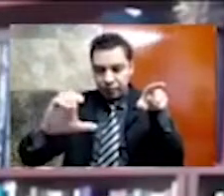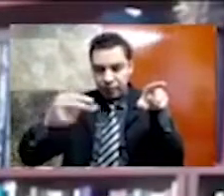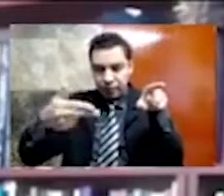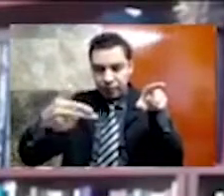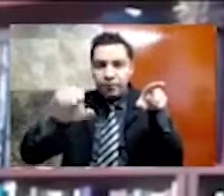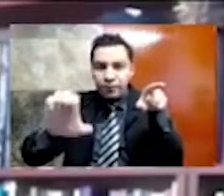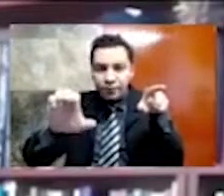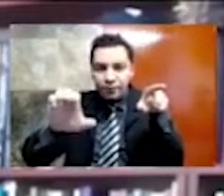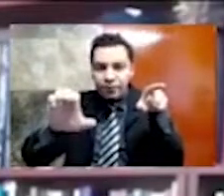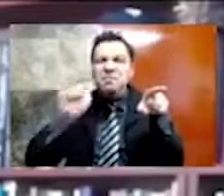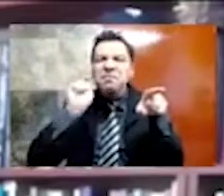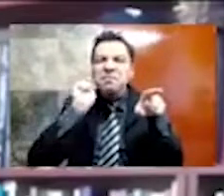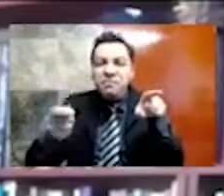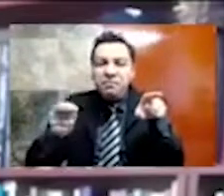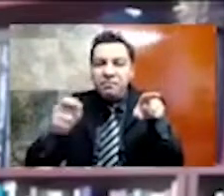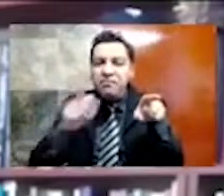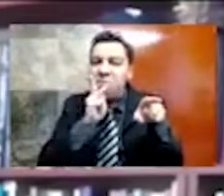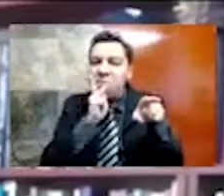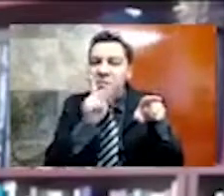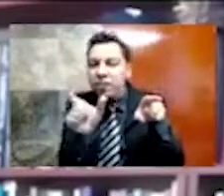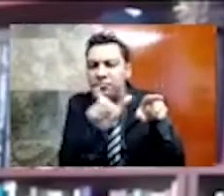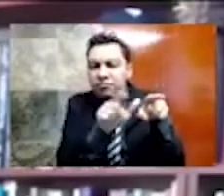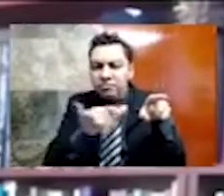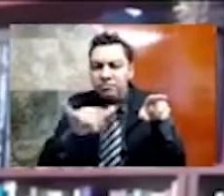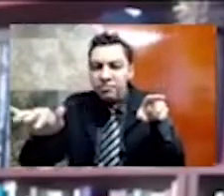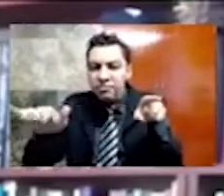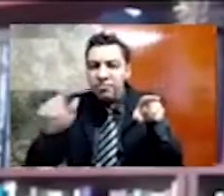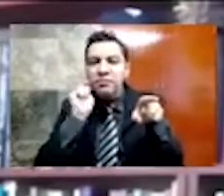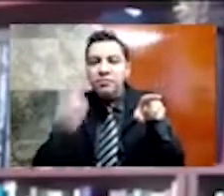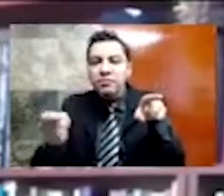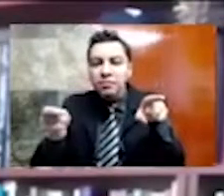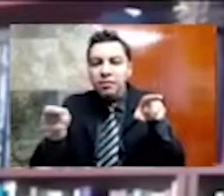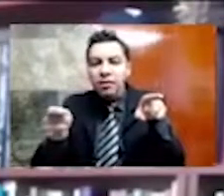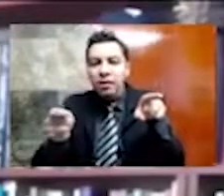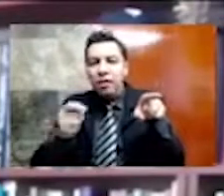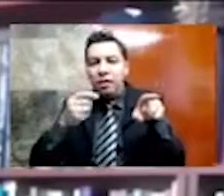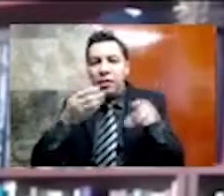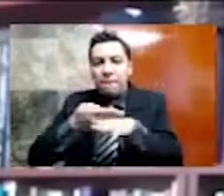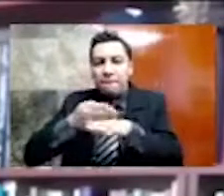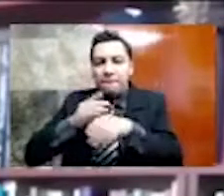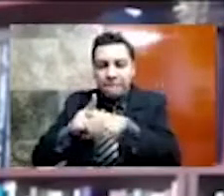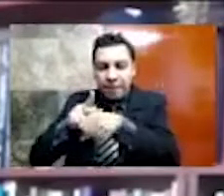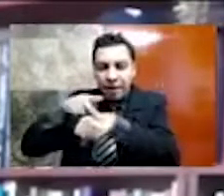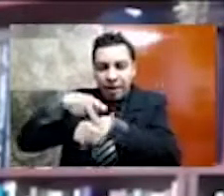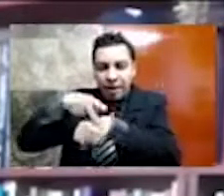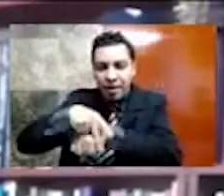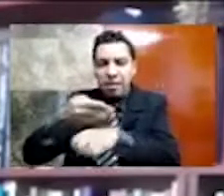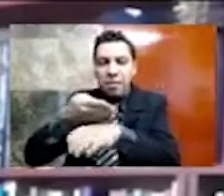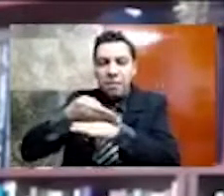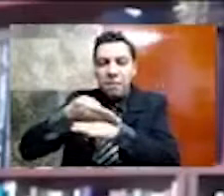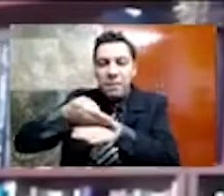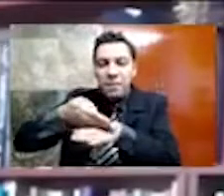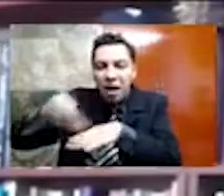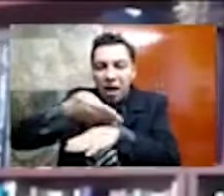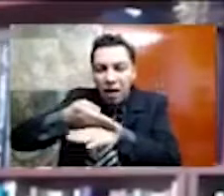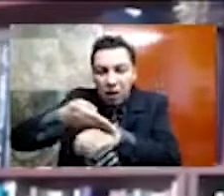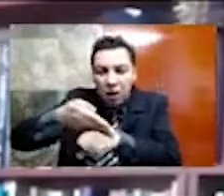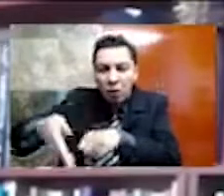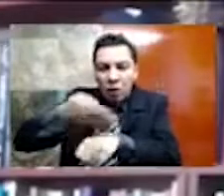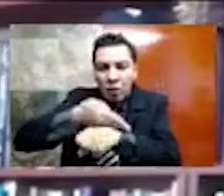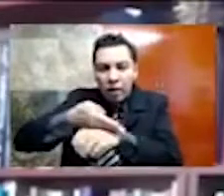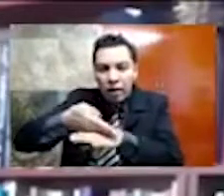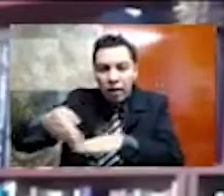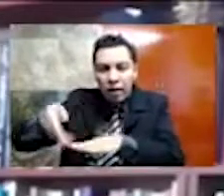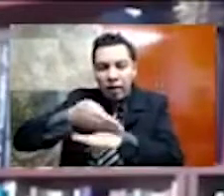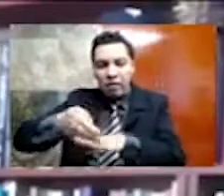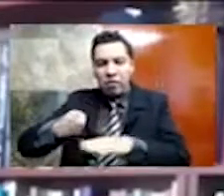esta, es un volcán apagado, gigantesco. pues una deidad como todas las montañas de